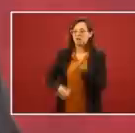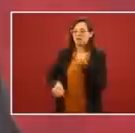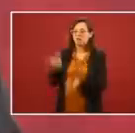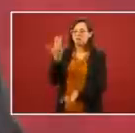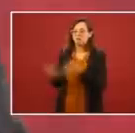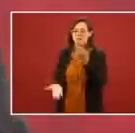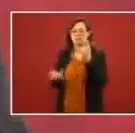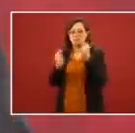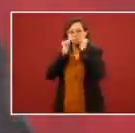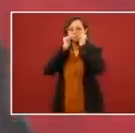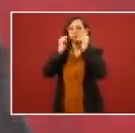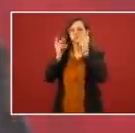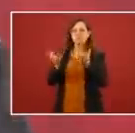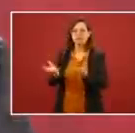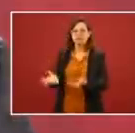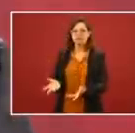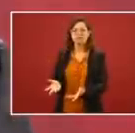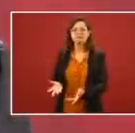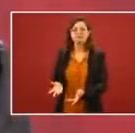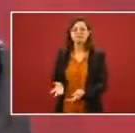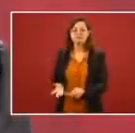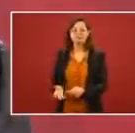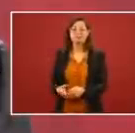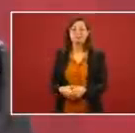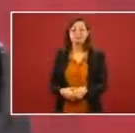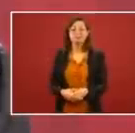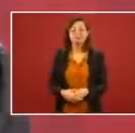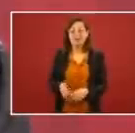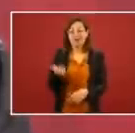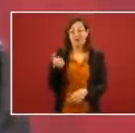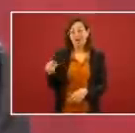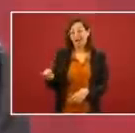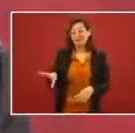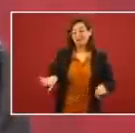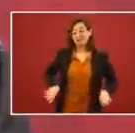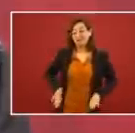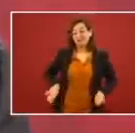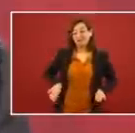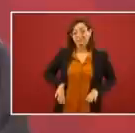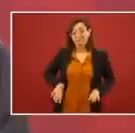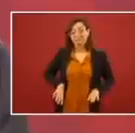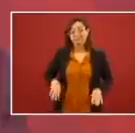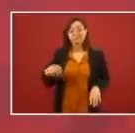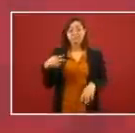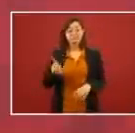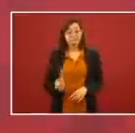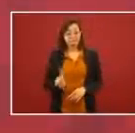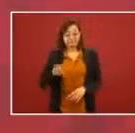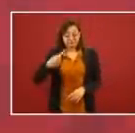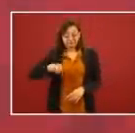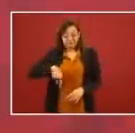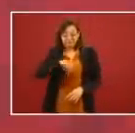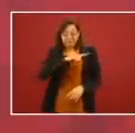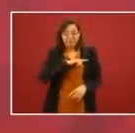Entonces, nosotros no somos capaces,